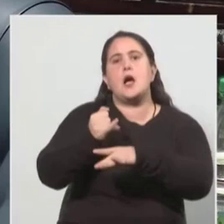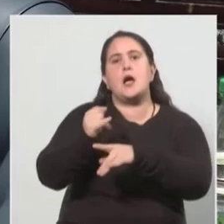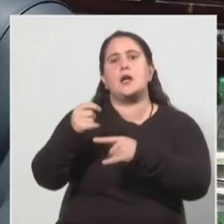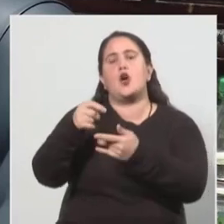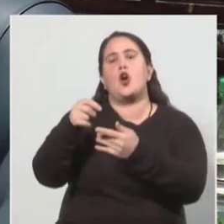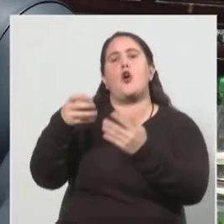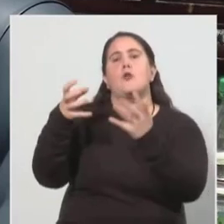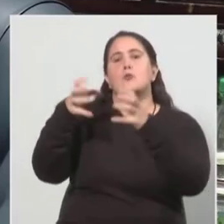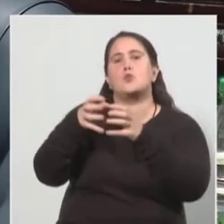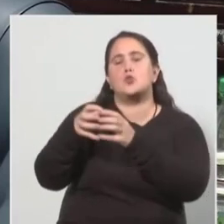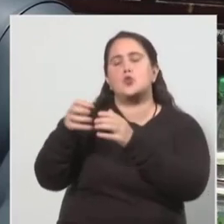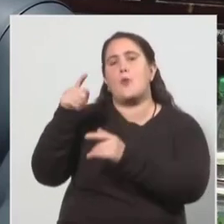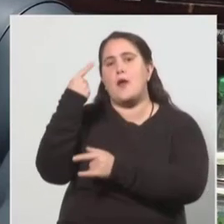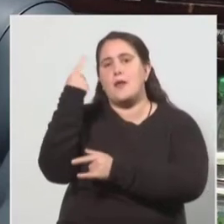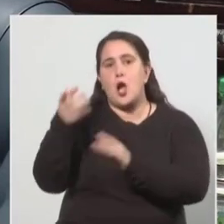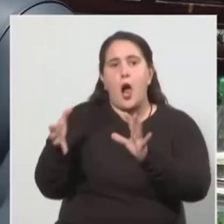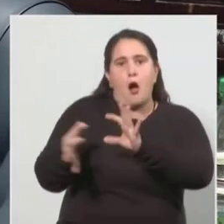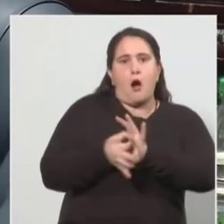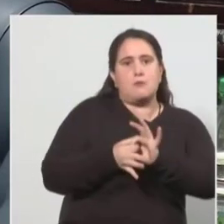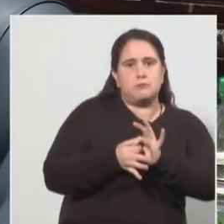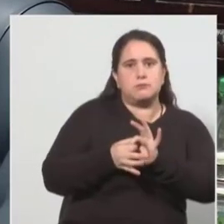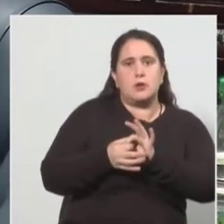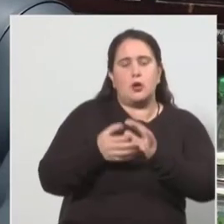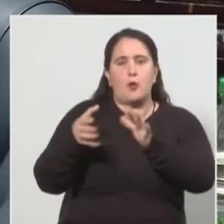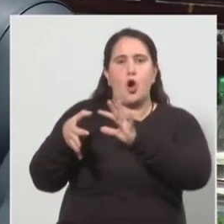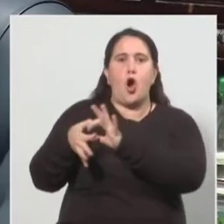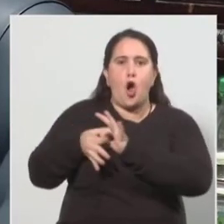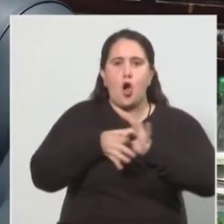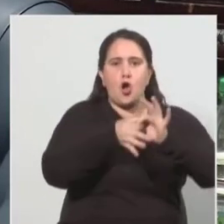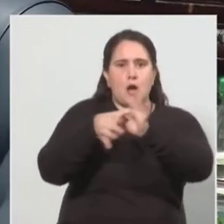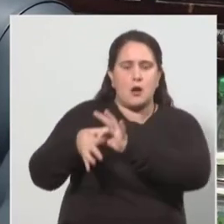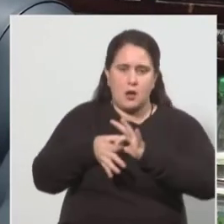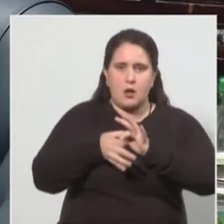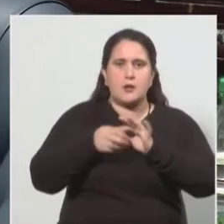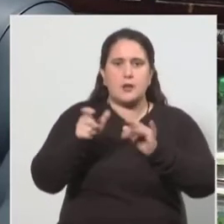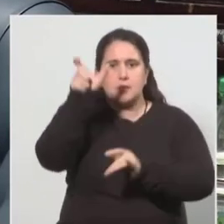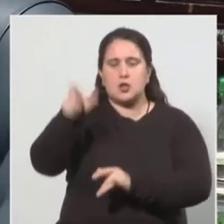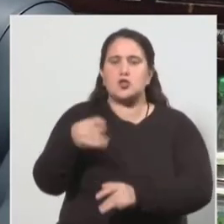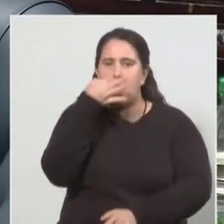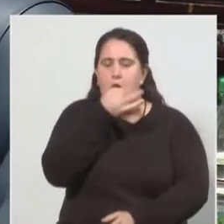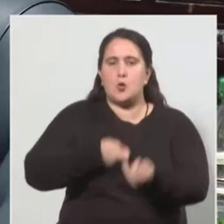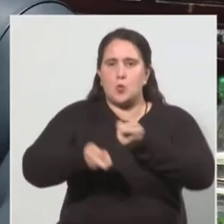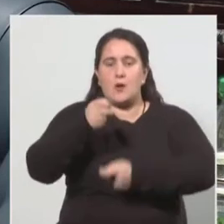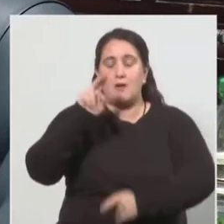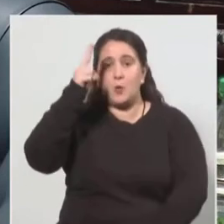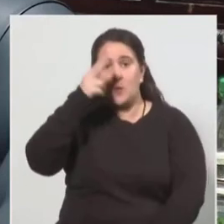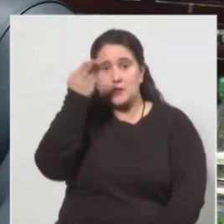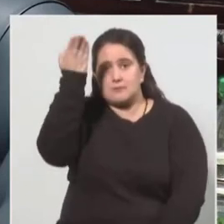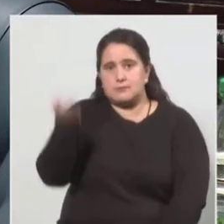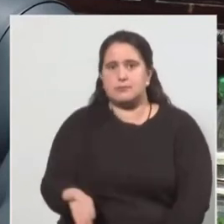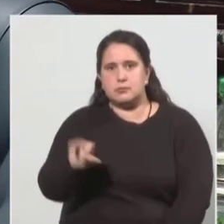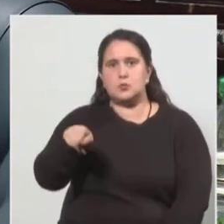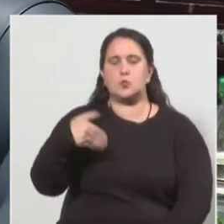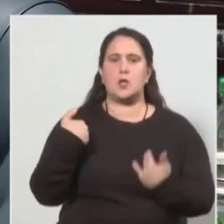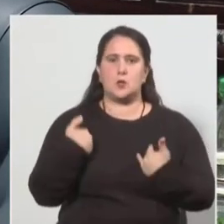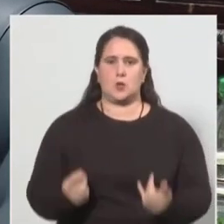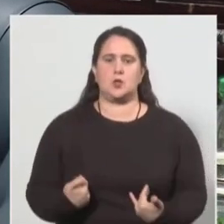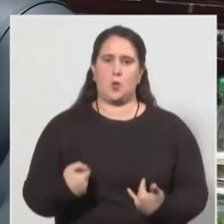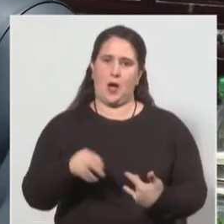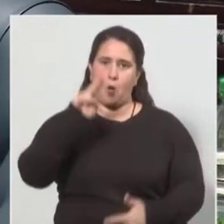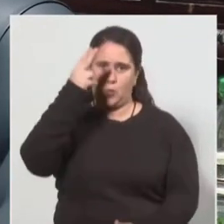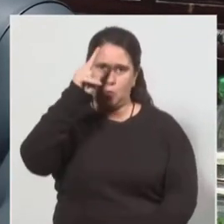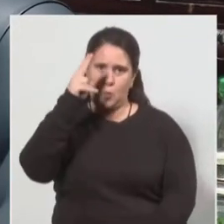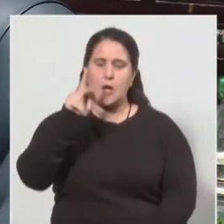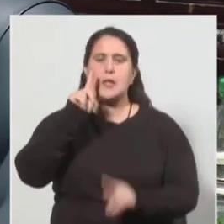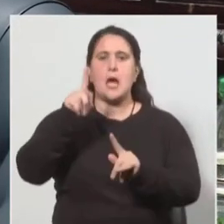nacionales en coordinación con agencias internacionales, un narcotraficante uruguayo de características y actuación en